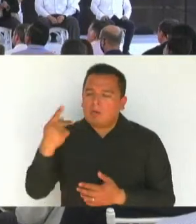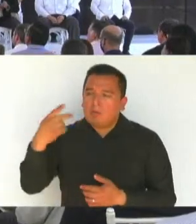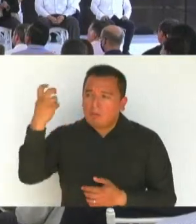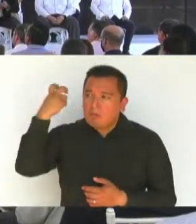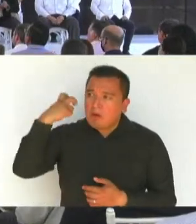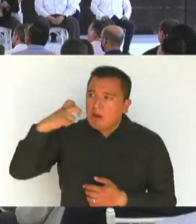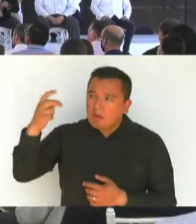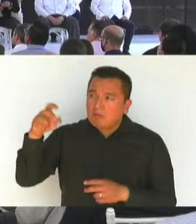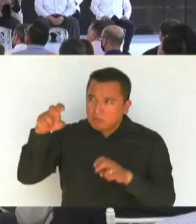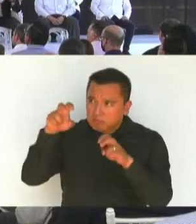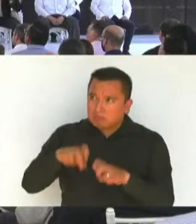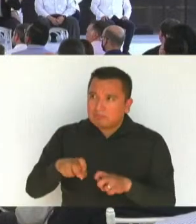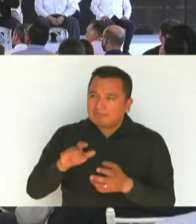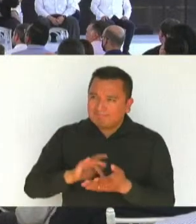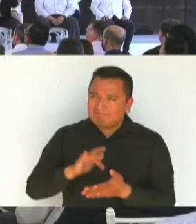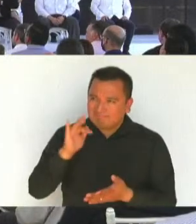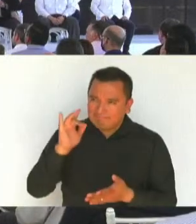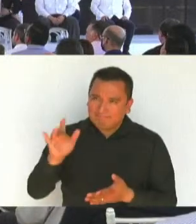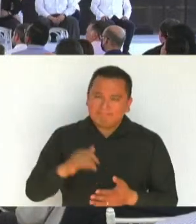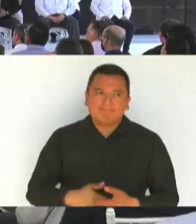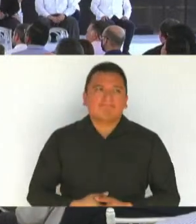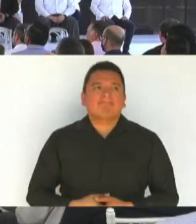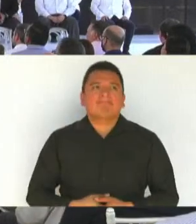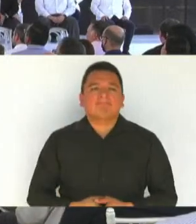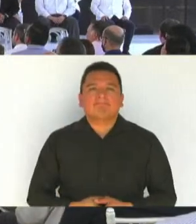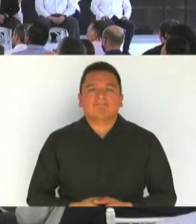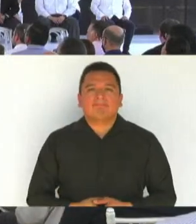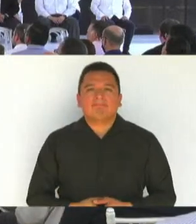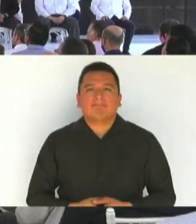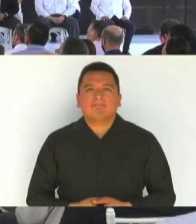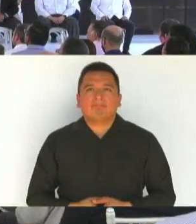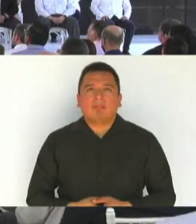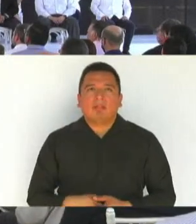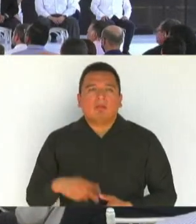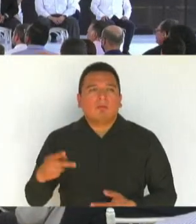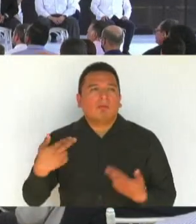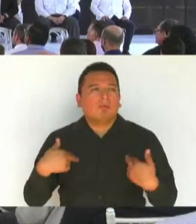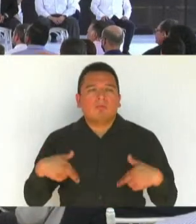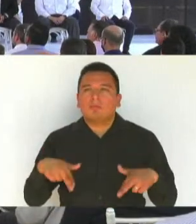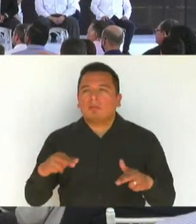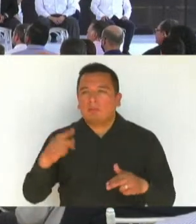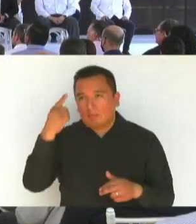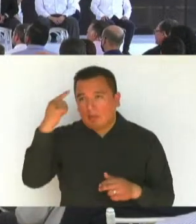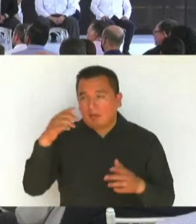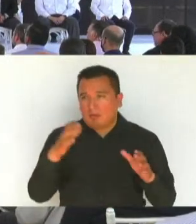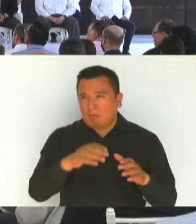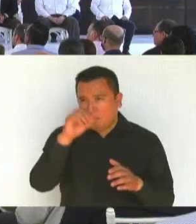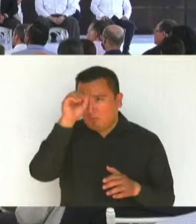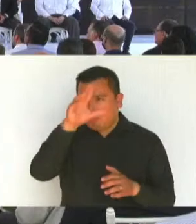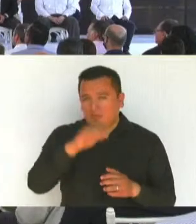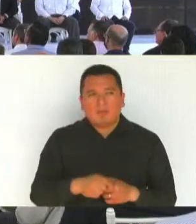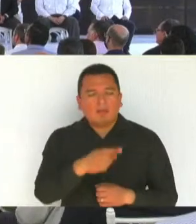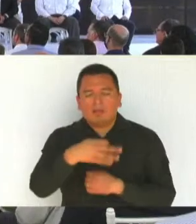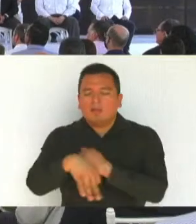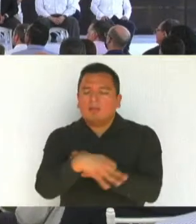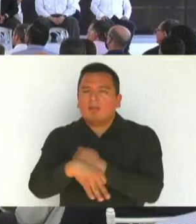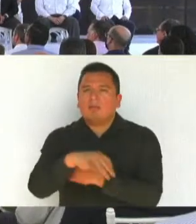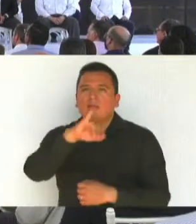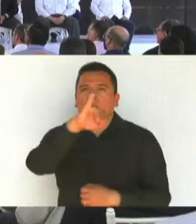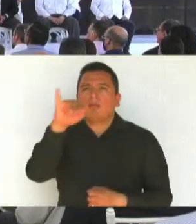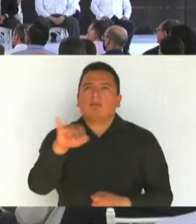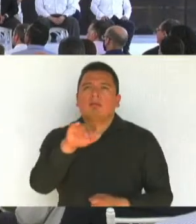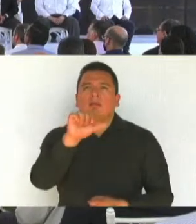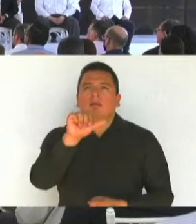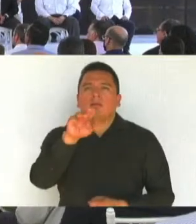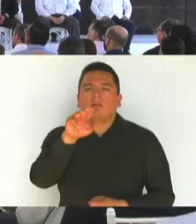por presencia tuya aquí con nosotros en representación de la Concamín. Al ingeniero Jaime Gutiérrez, presidente de